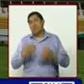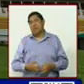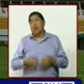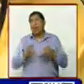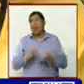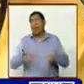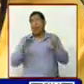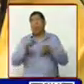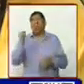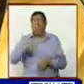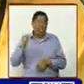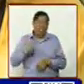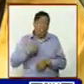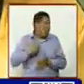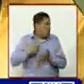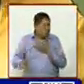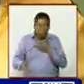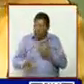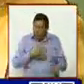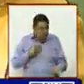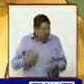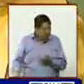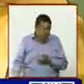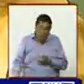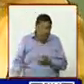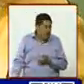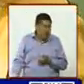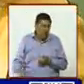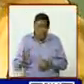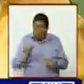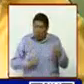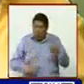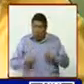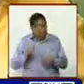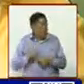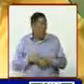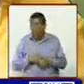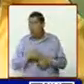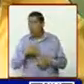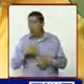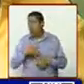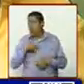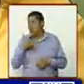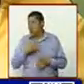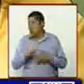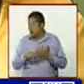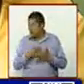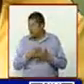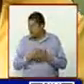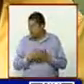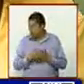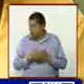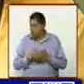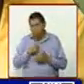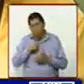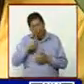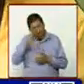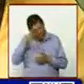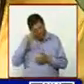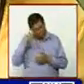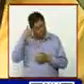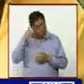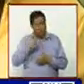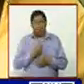importante. Sí, yo dije, yo me arriesgo. Yo en ningún momento he dudado de mí, yo me sentía con toda la madurez y la confianza